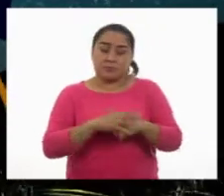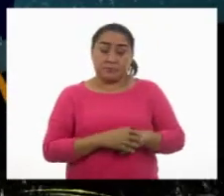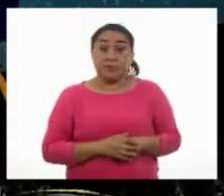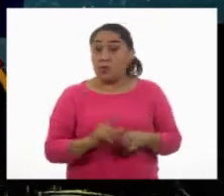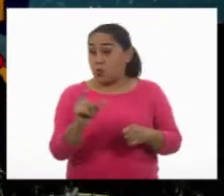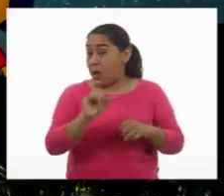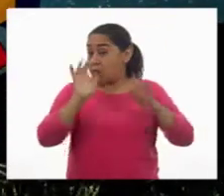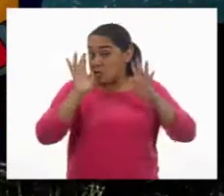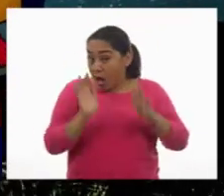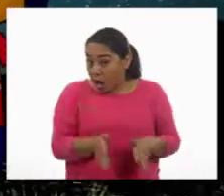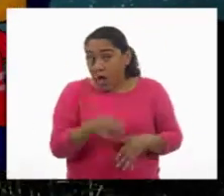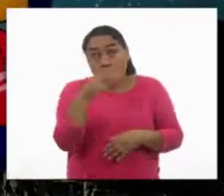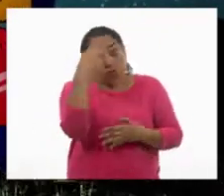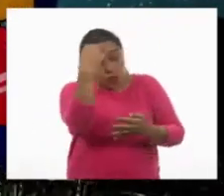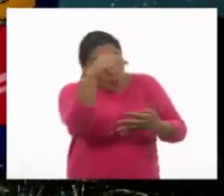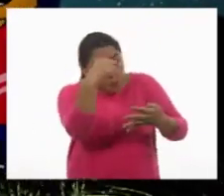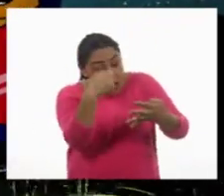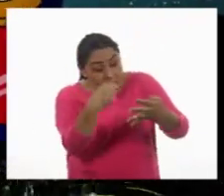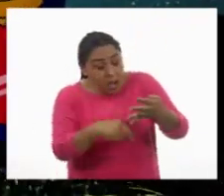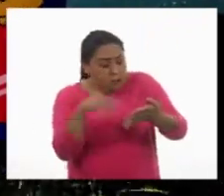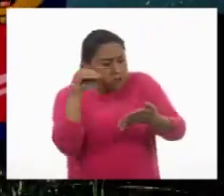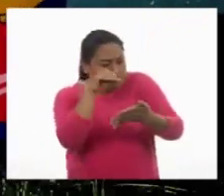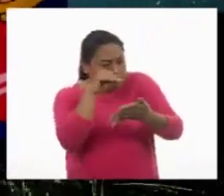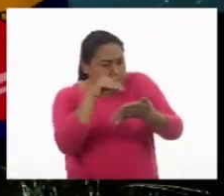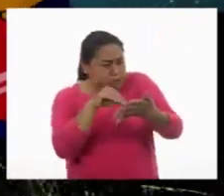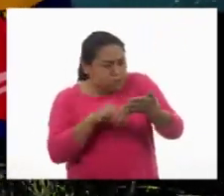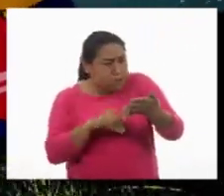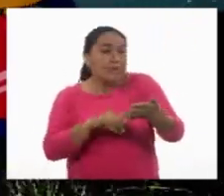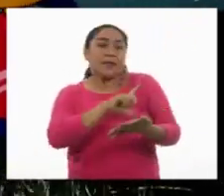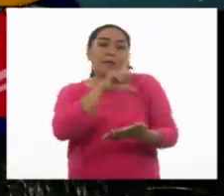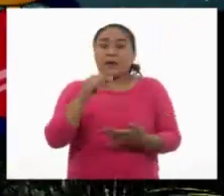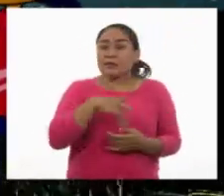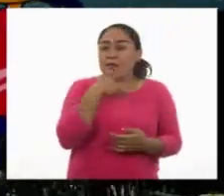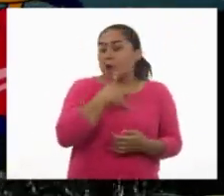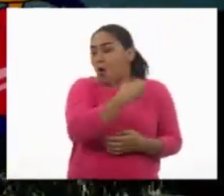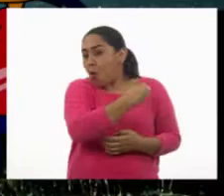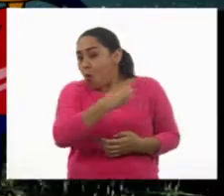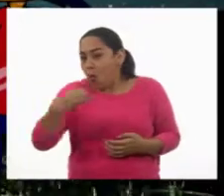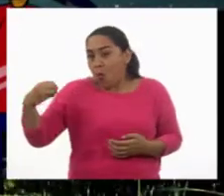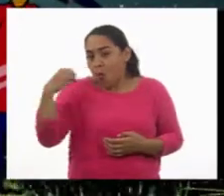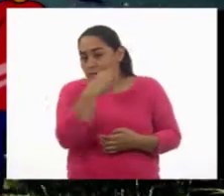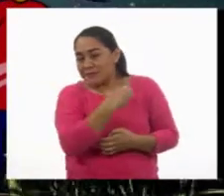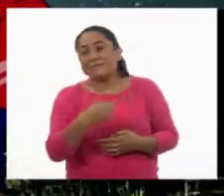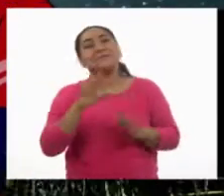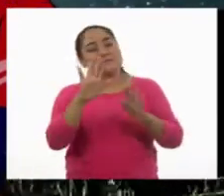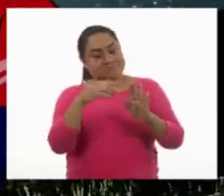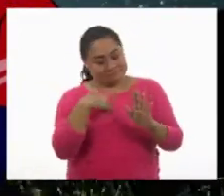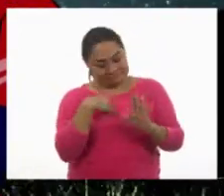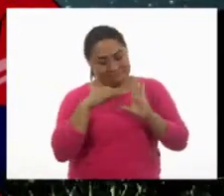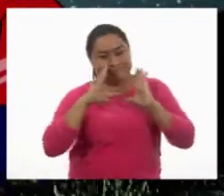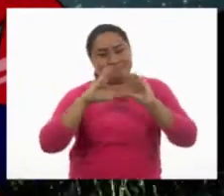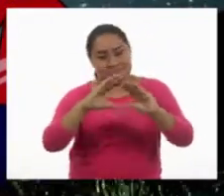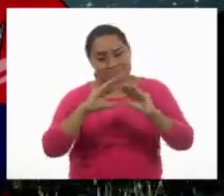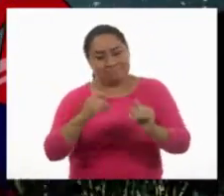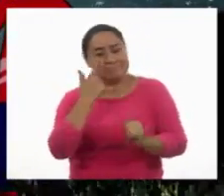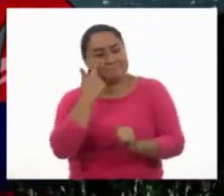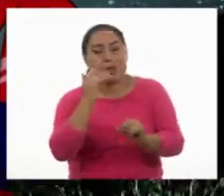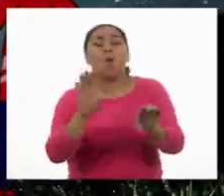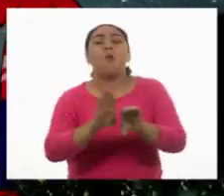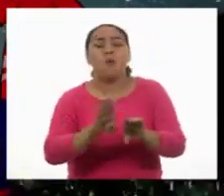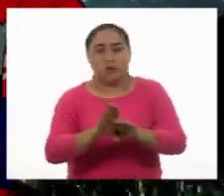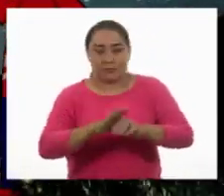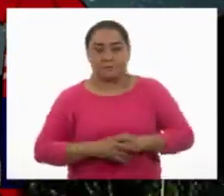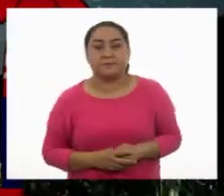que anotes todos esos nombres, los tienes que organizar y yo te voy a enseñar cómo.